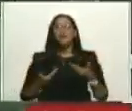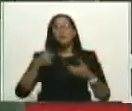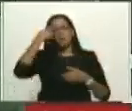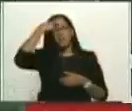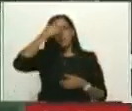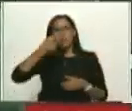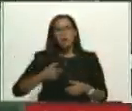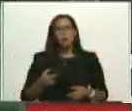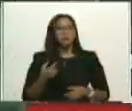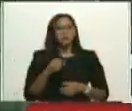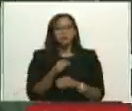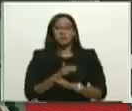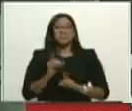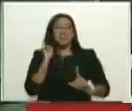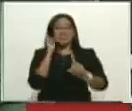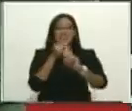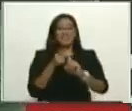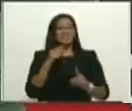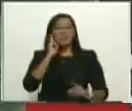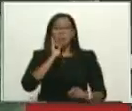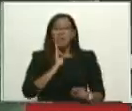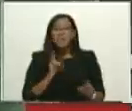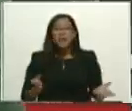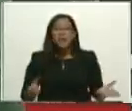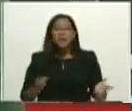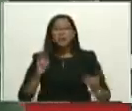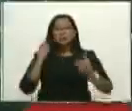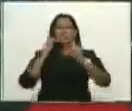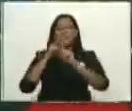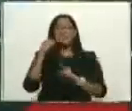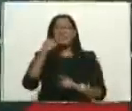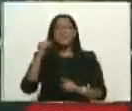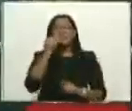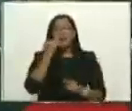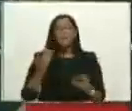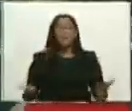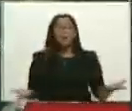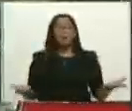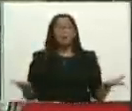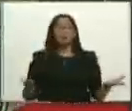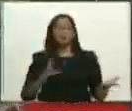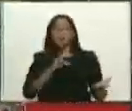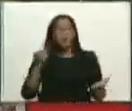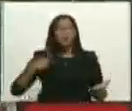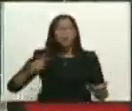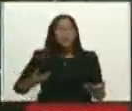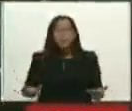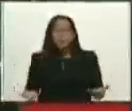No, desde Bolívar, desde Zamora, no lo tuvieron, no lo tuvimos.